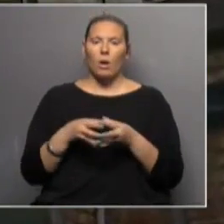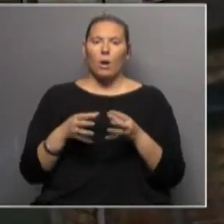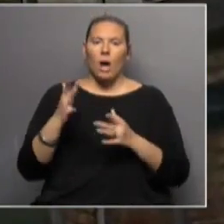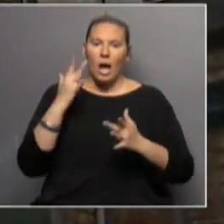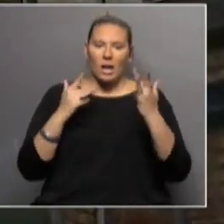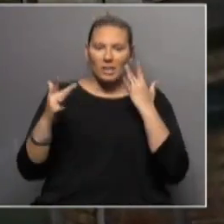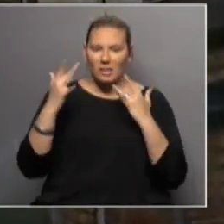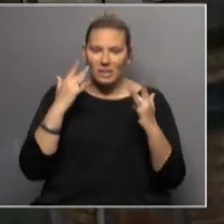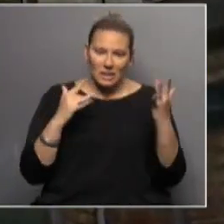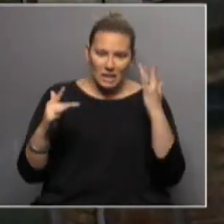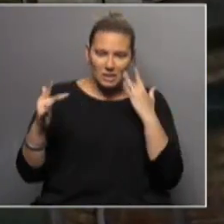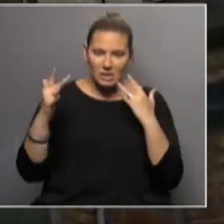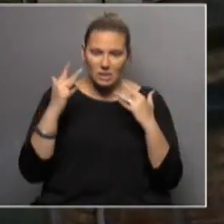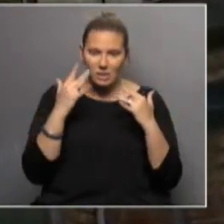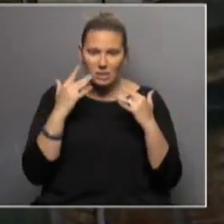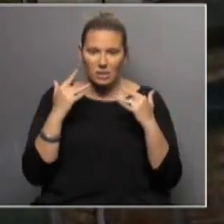artistas plásticos